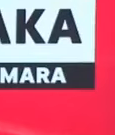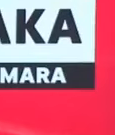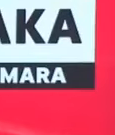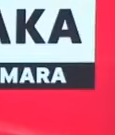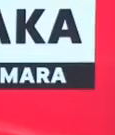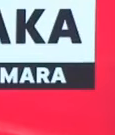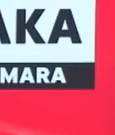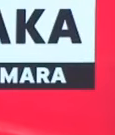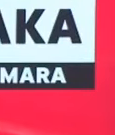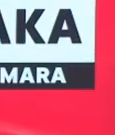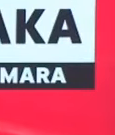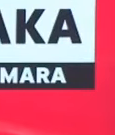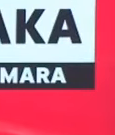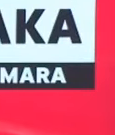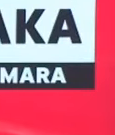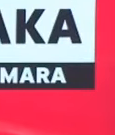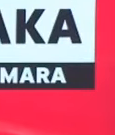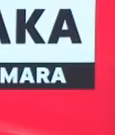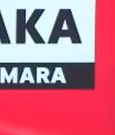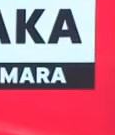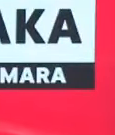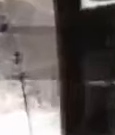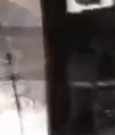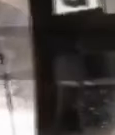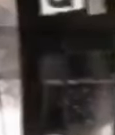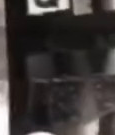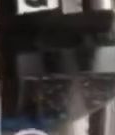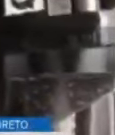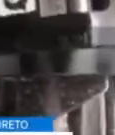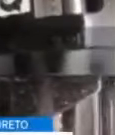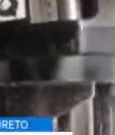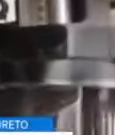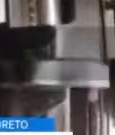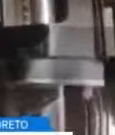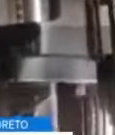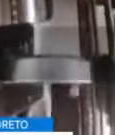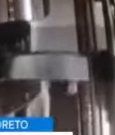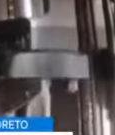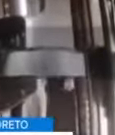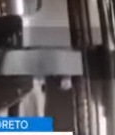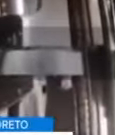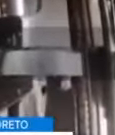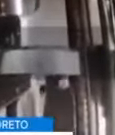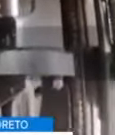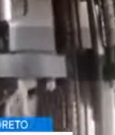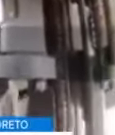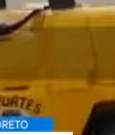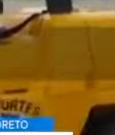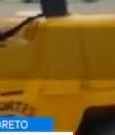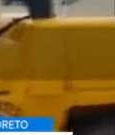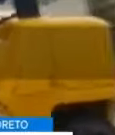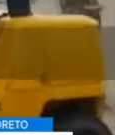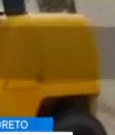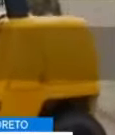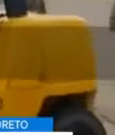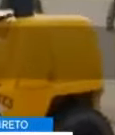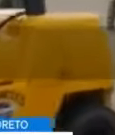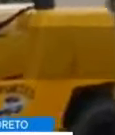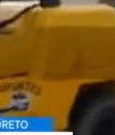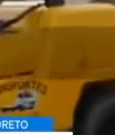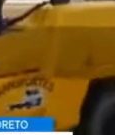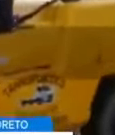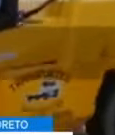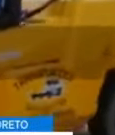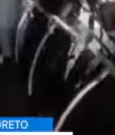Instalan segunda planta de oxígeno. Loretu, chakaru, ponintapajani. Segunda planta de oxígeno. Satwa, utaro, efraki, hiliria, goyaña,